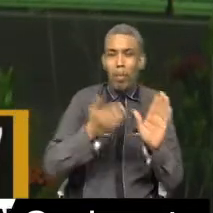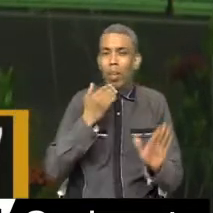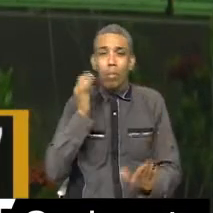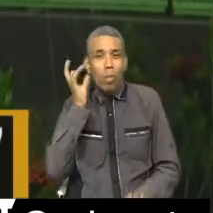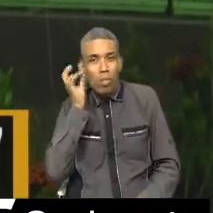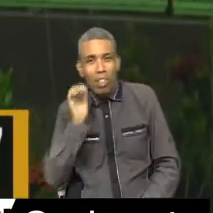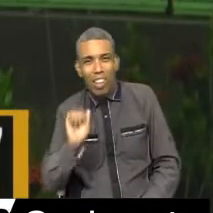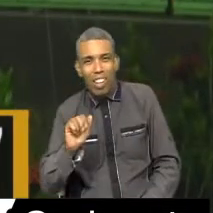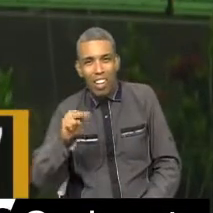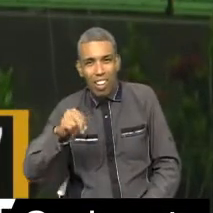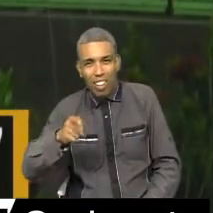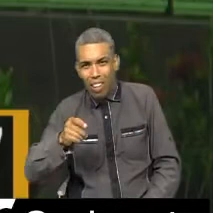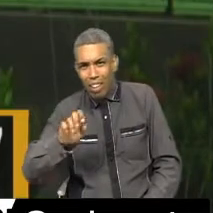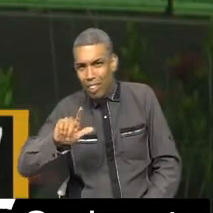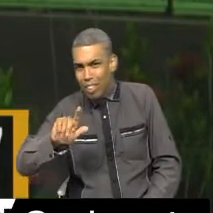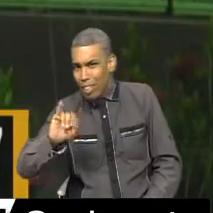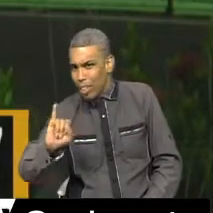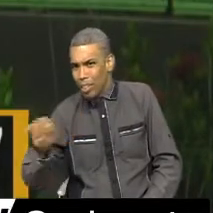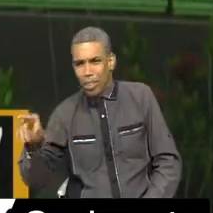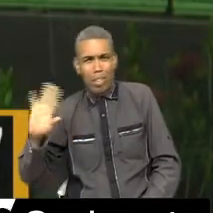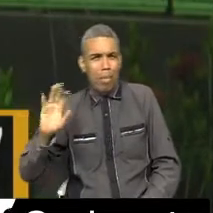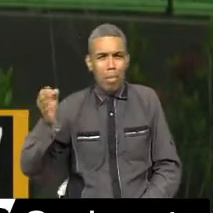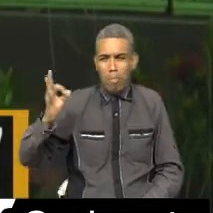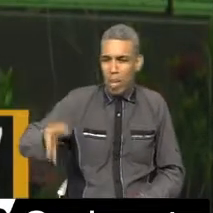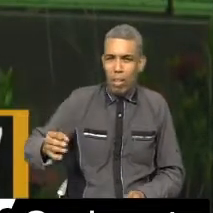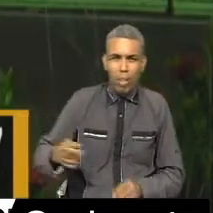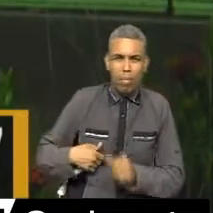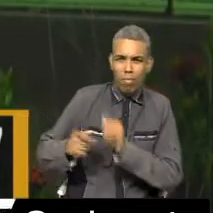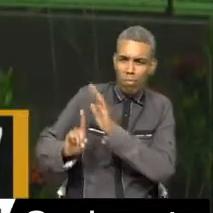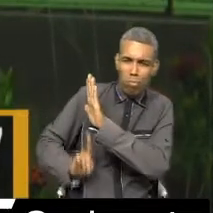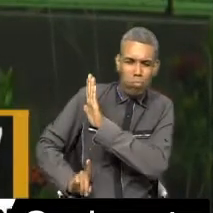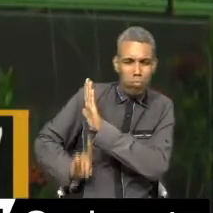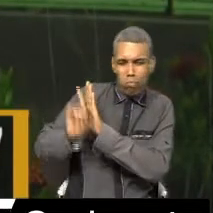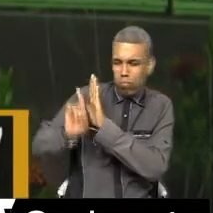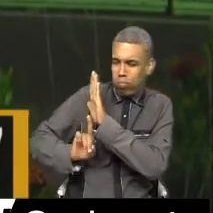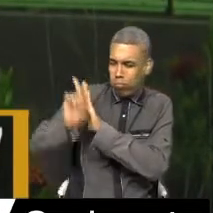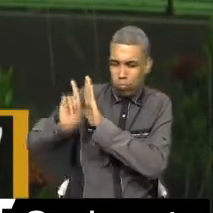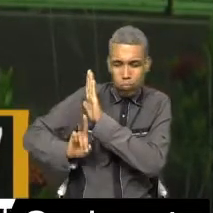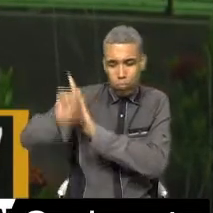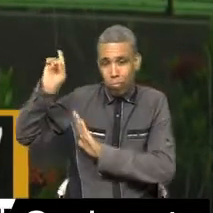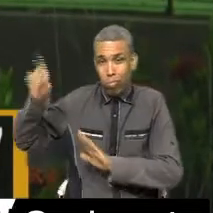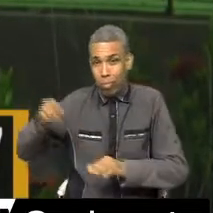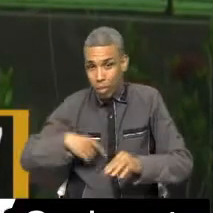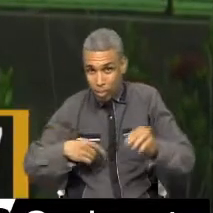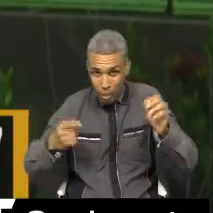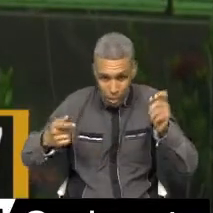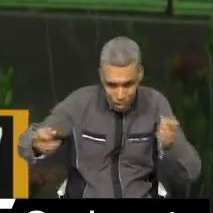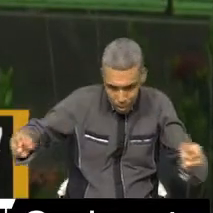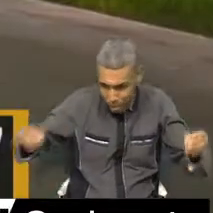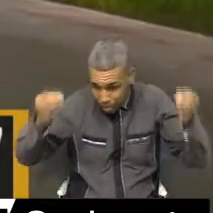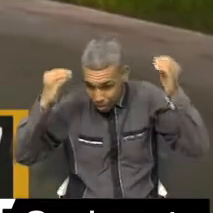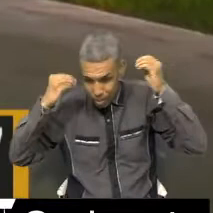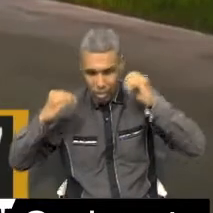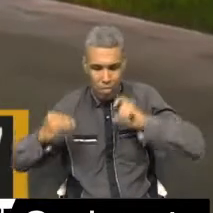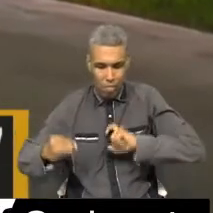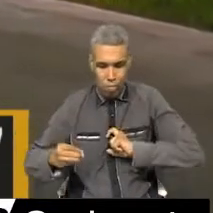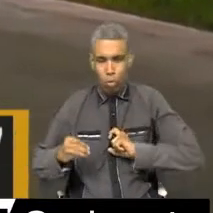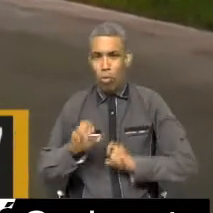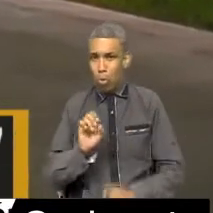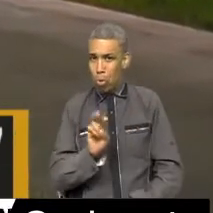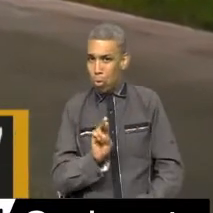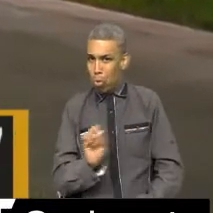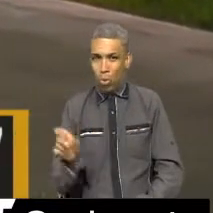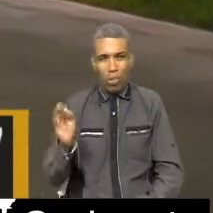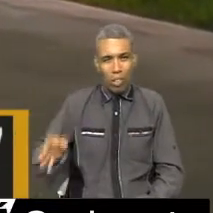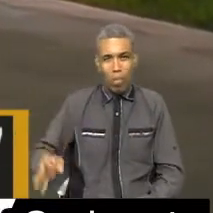que siempre que va a los nacionales obtiene medallas. Y la idea es que ya este año comience a apuntar para,